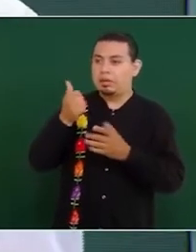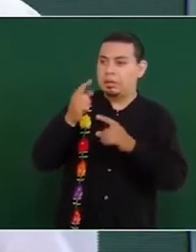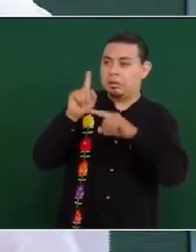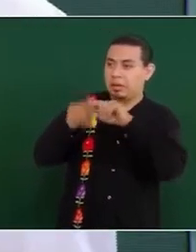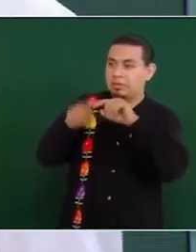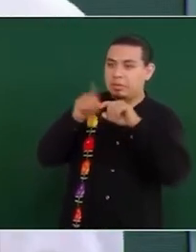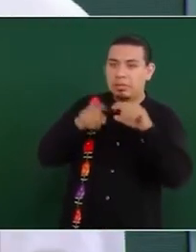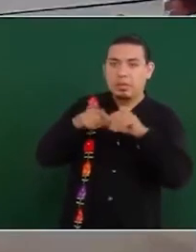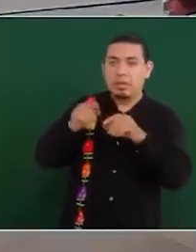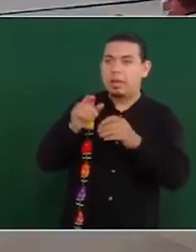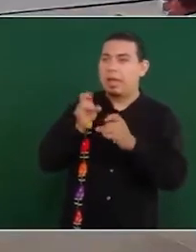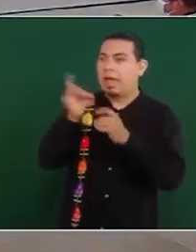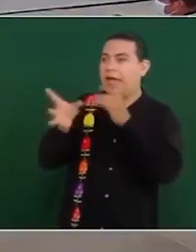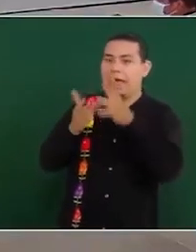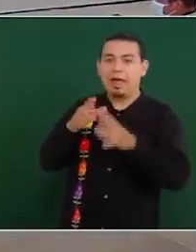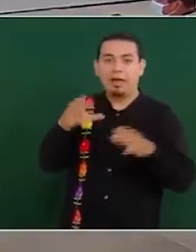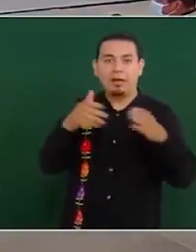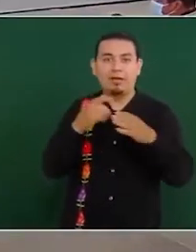la última encuesta?